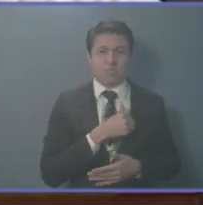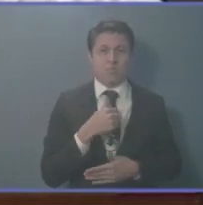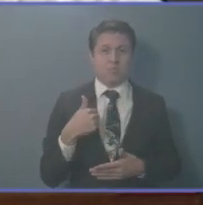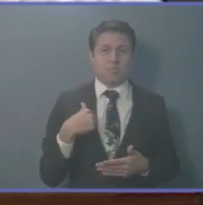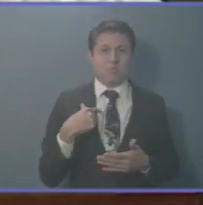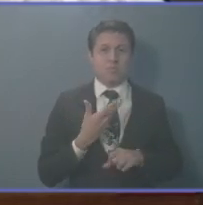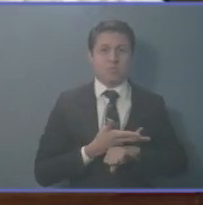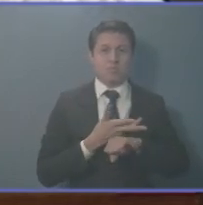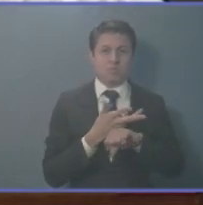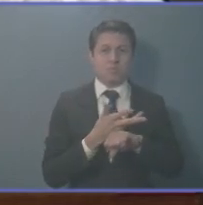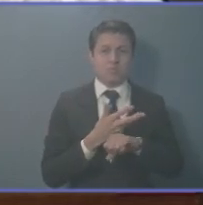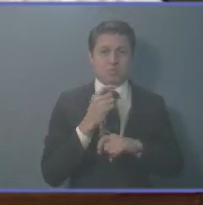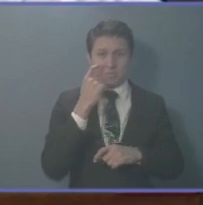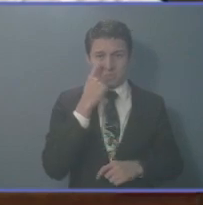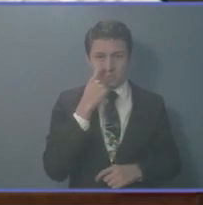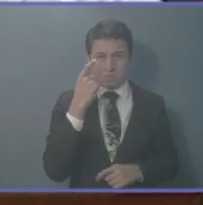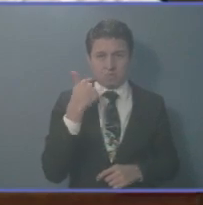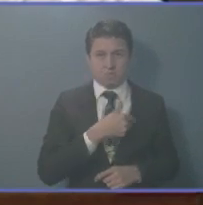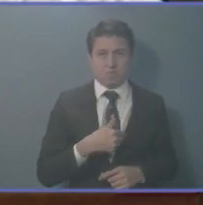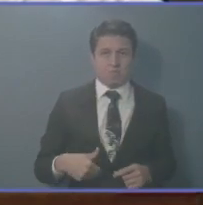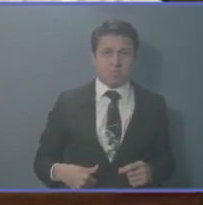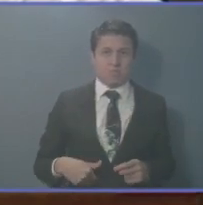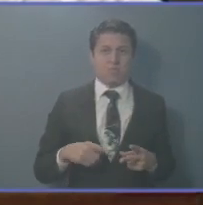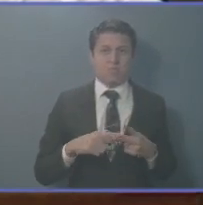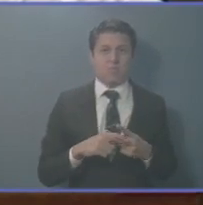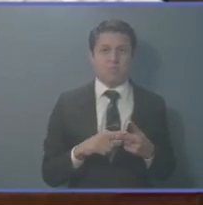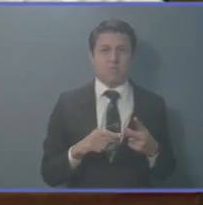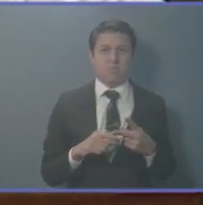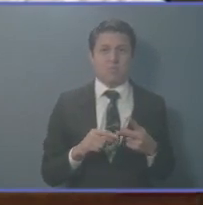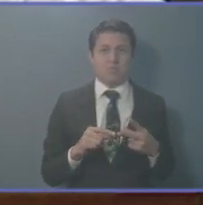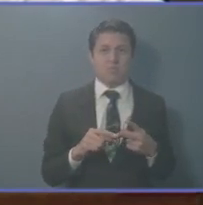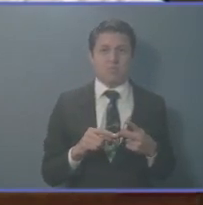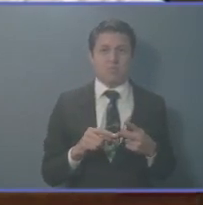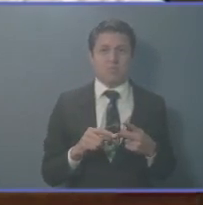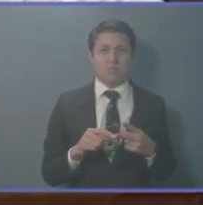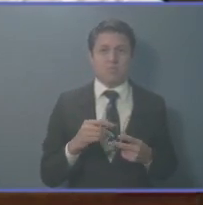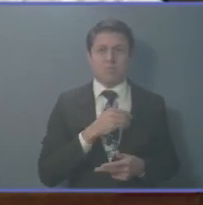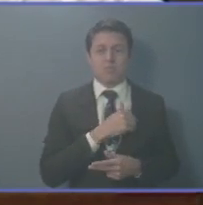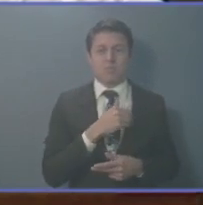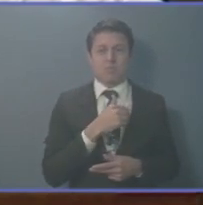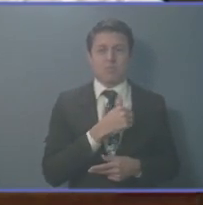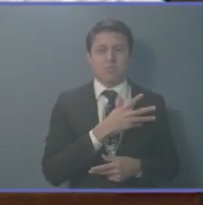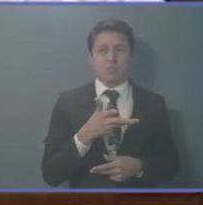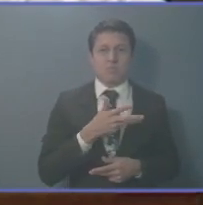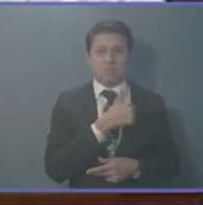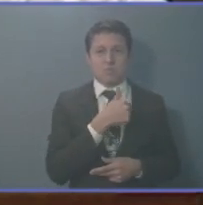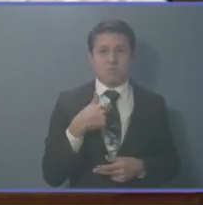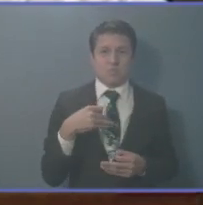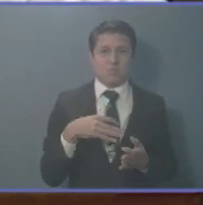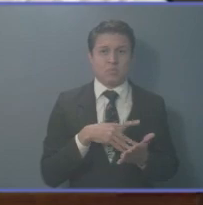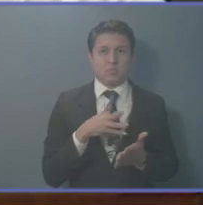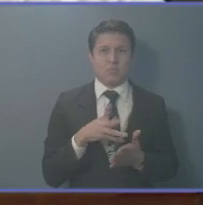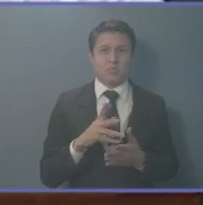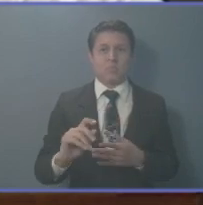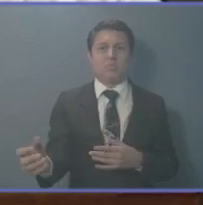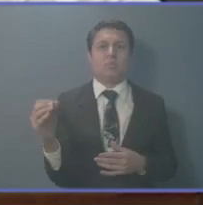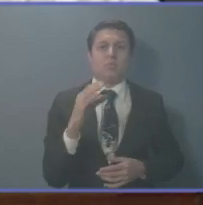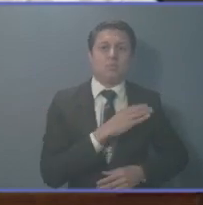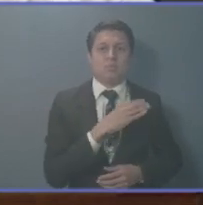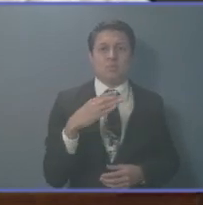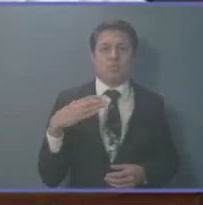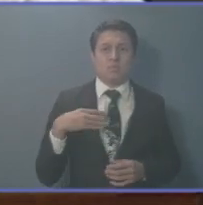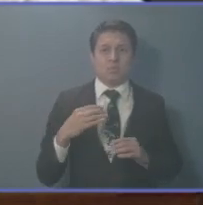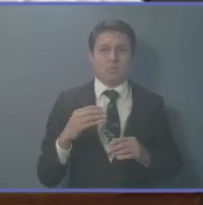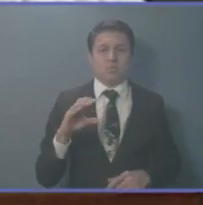y Ganadería, Presidencia de la República, Fondo Ministerio Público, Fondo Solidario para la Salud, Consejo Nacional de la